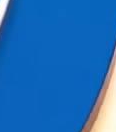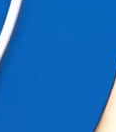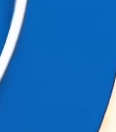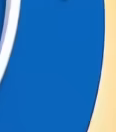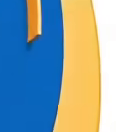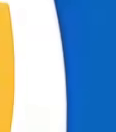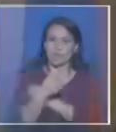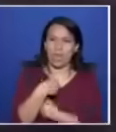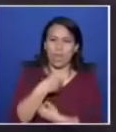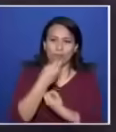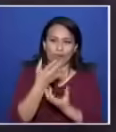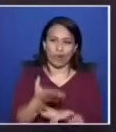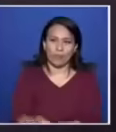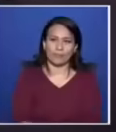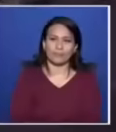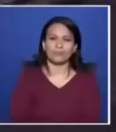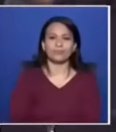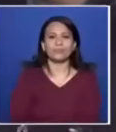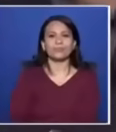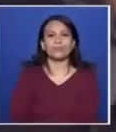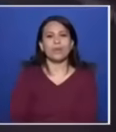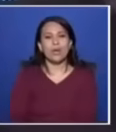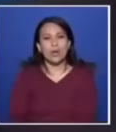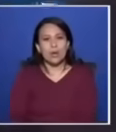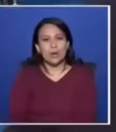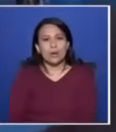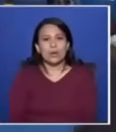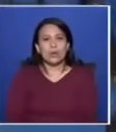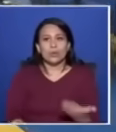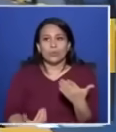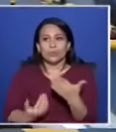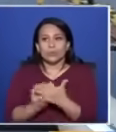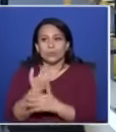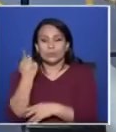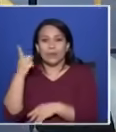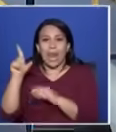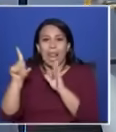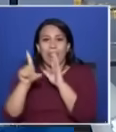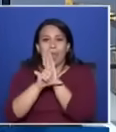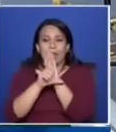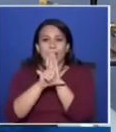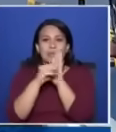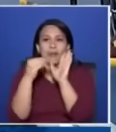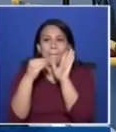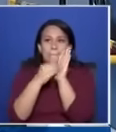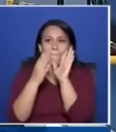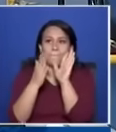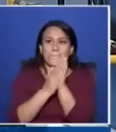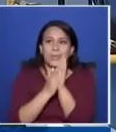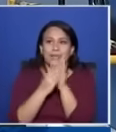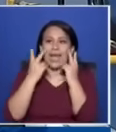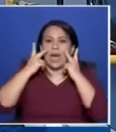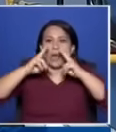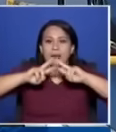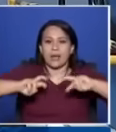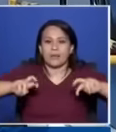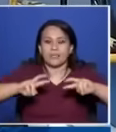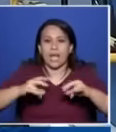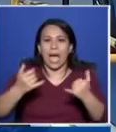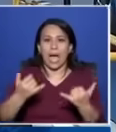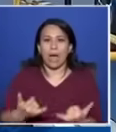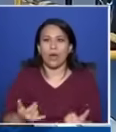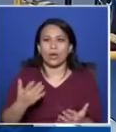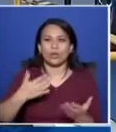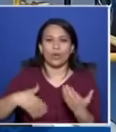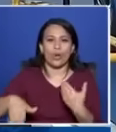por comentarles, la Agencia Nacional de Tránsito, en la nueva ley, la que se expide el 10 de agosto, establece que la revisión vehicular ahora será a